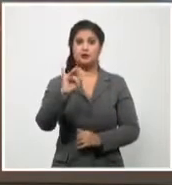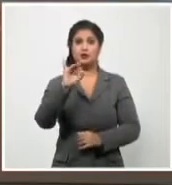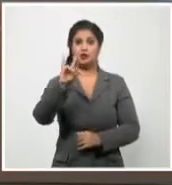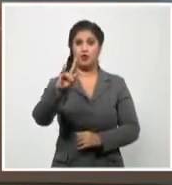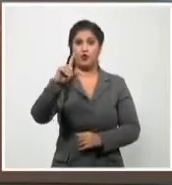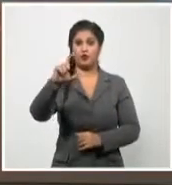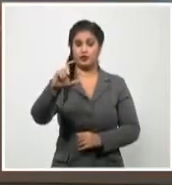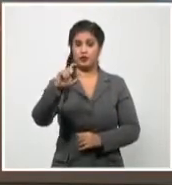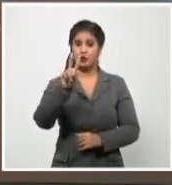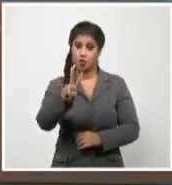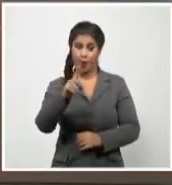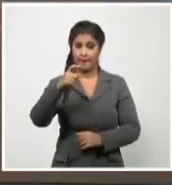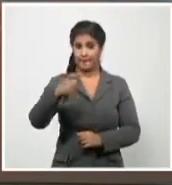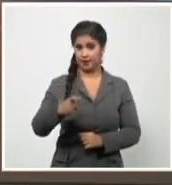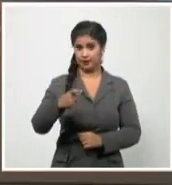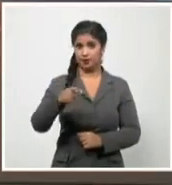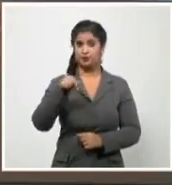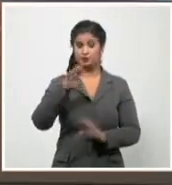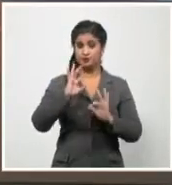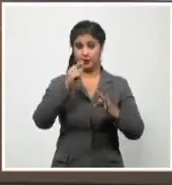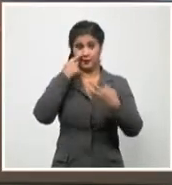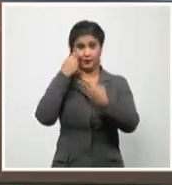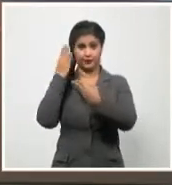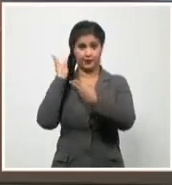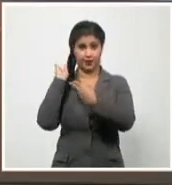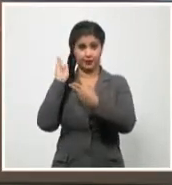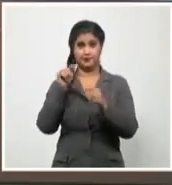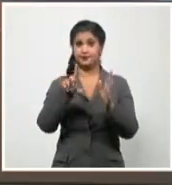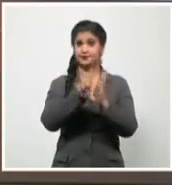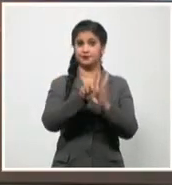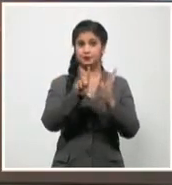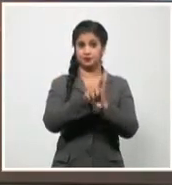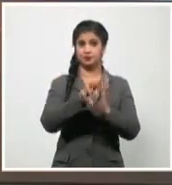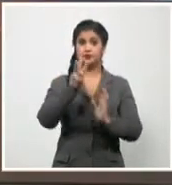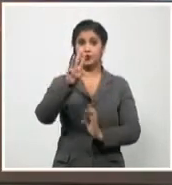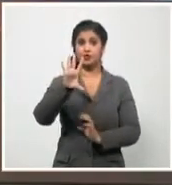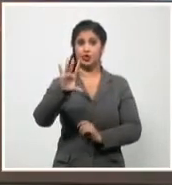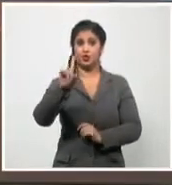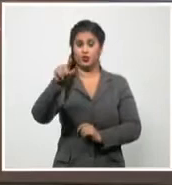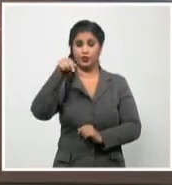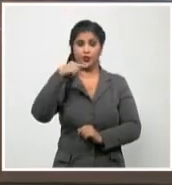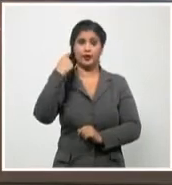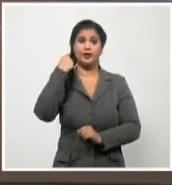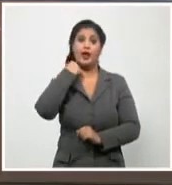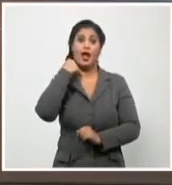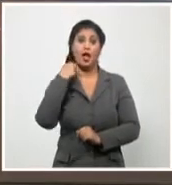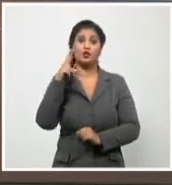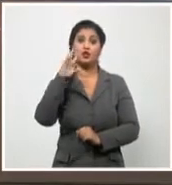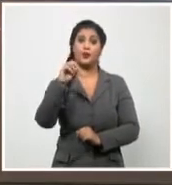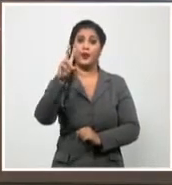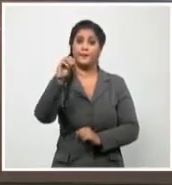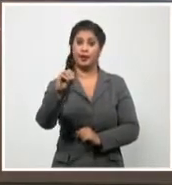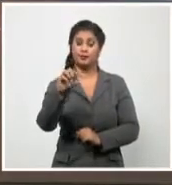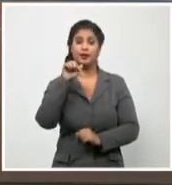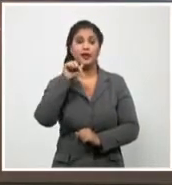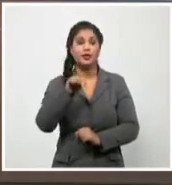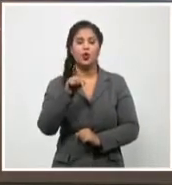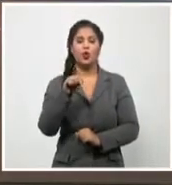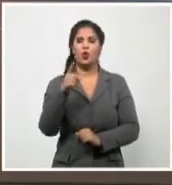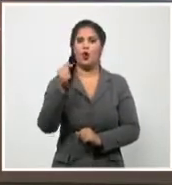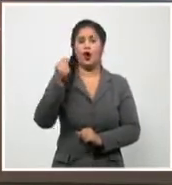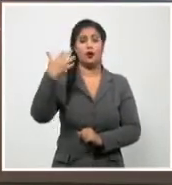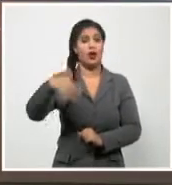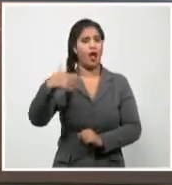como establece la resolución 351 de 2020 y aquí ustedes saben es demasiado para ellos